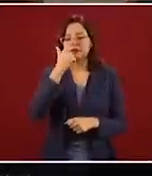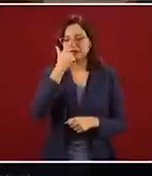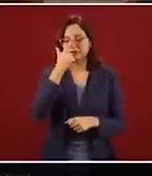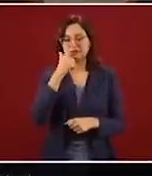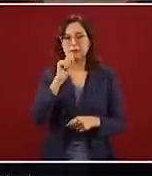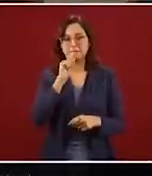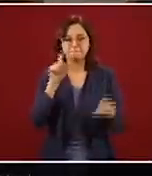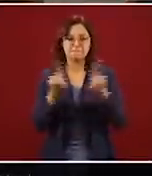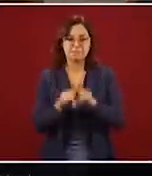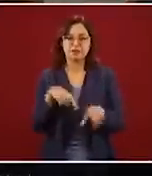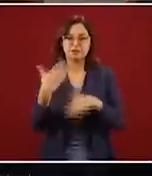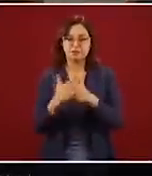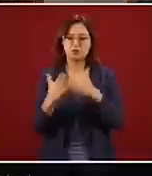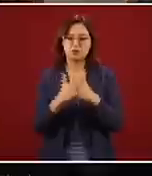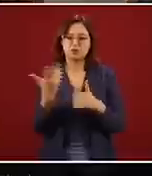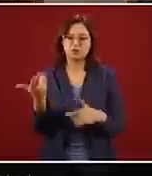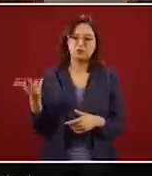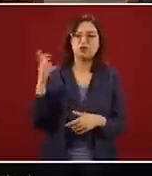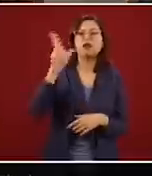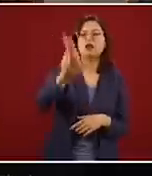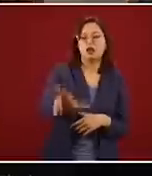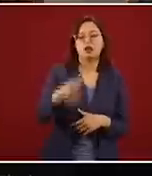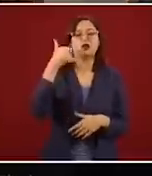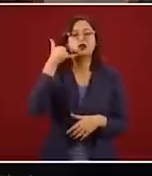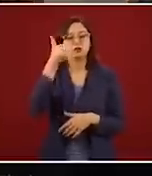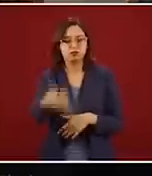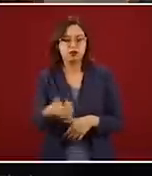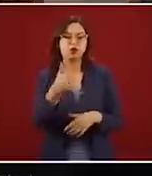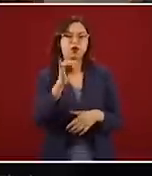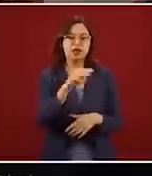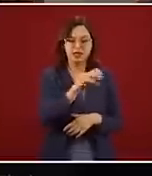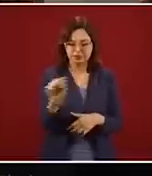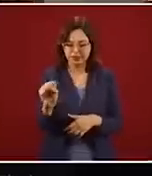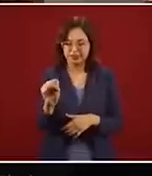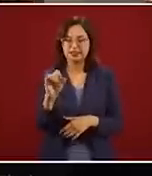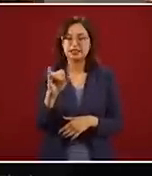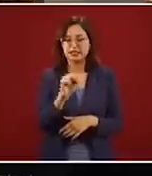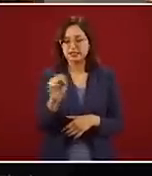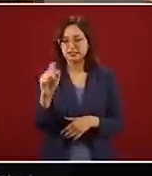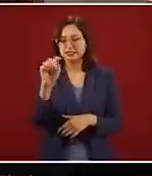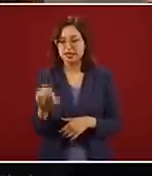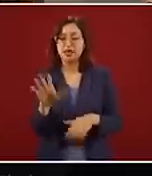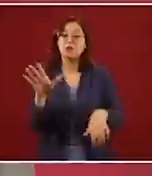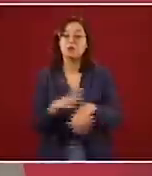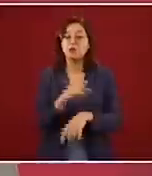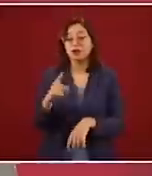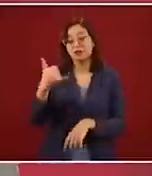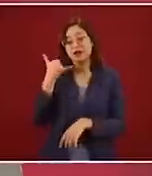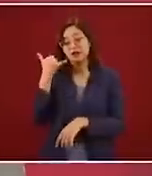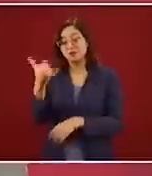siguiente martes ponemos los números del Seguro Social y del ISSSTE. Porque estamos hablando que esto es para población no